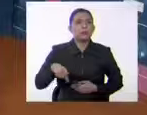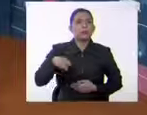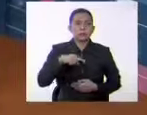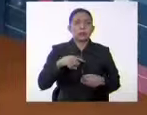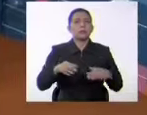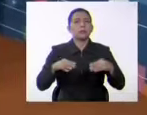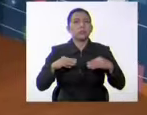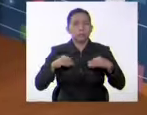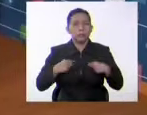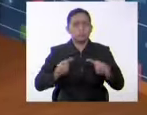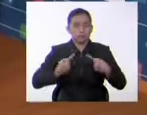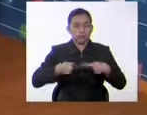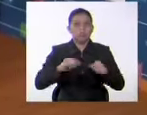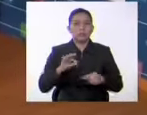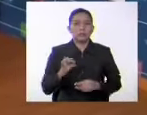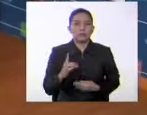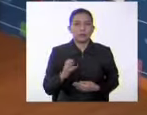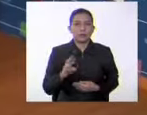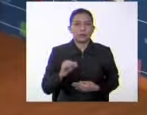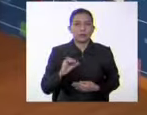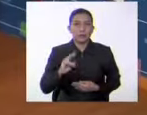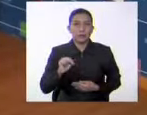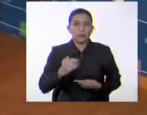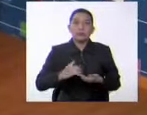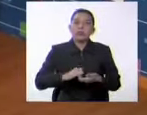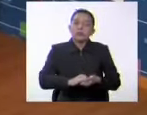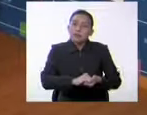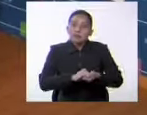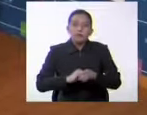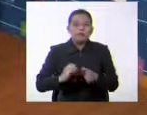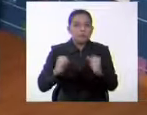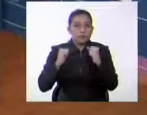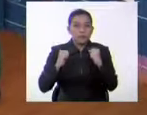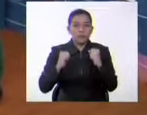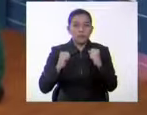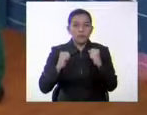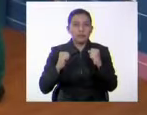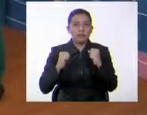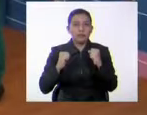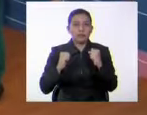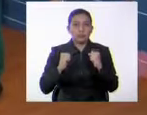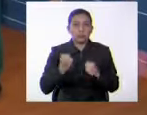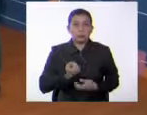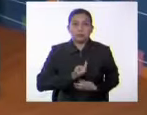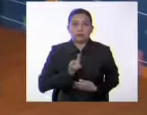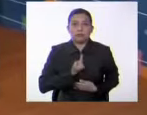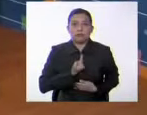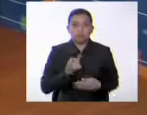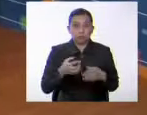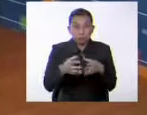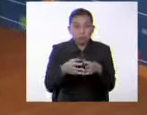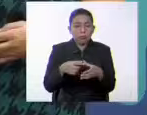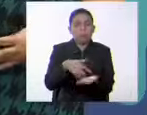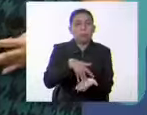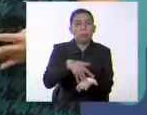esa federación porque juntos éramos fuertes, solos no, somos débiles. Y el otro grupo que quería que